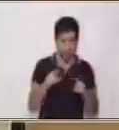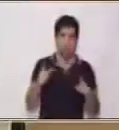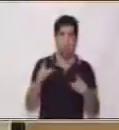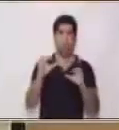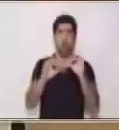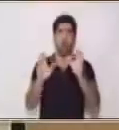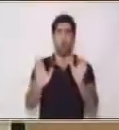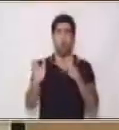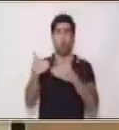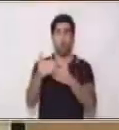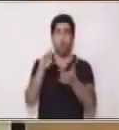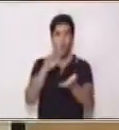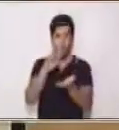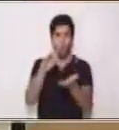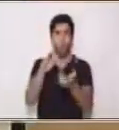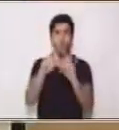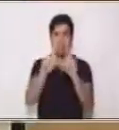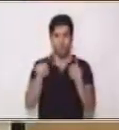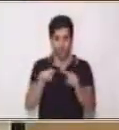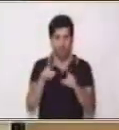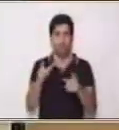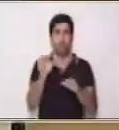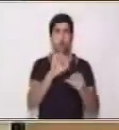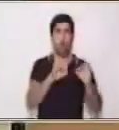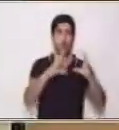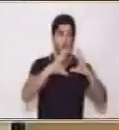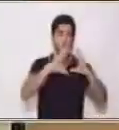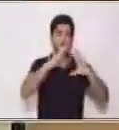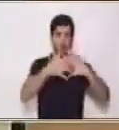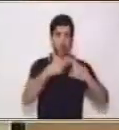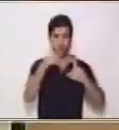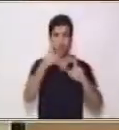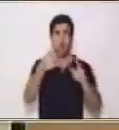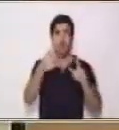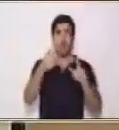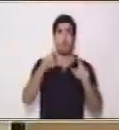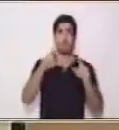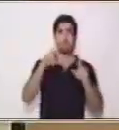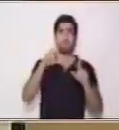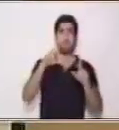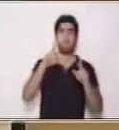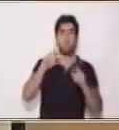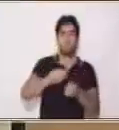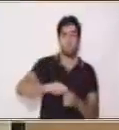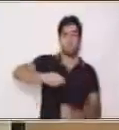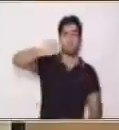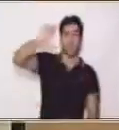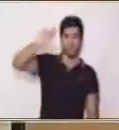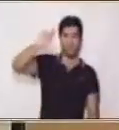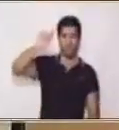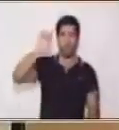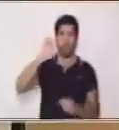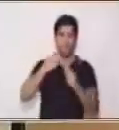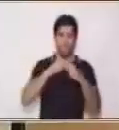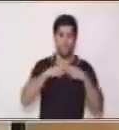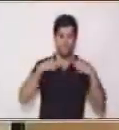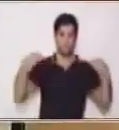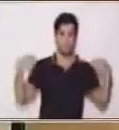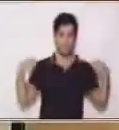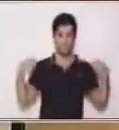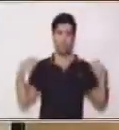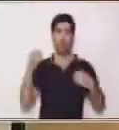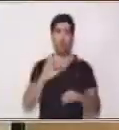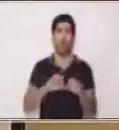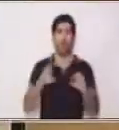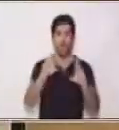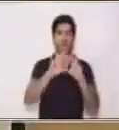cubo, si es una esfera, y armado únicamente con un metro, una regla y mucha imaginación, puedes hacer la aplicación